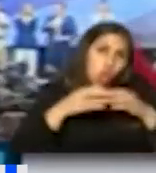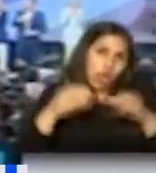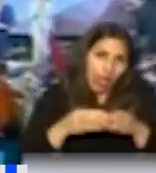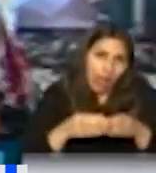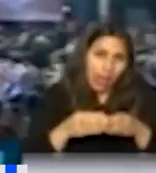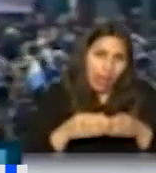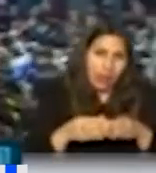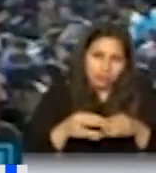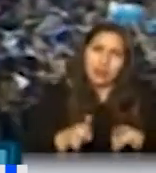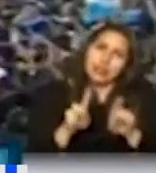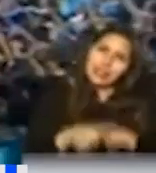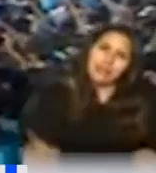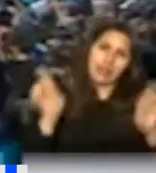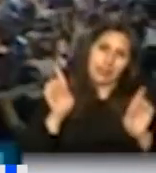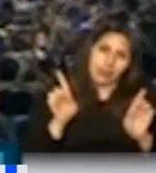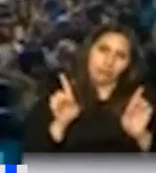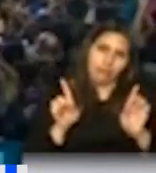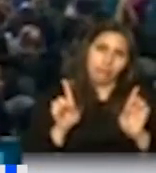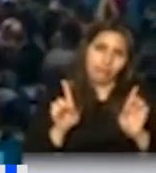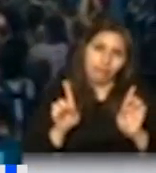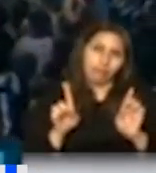es sustancialmente distinto.